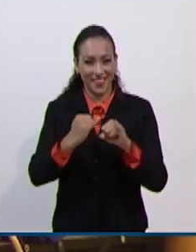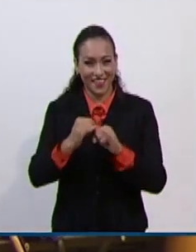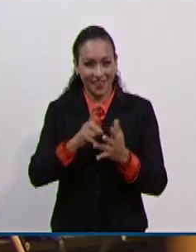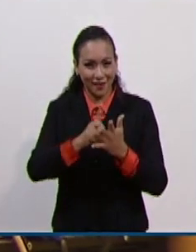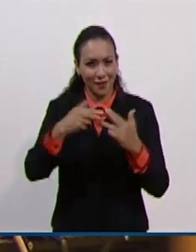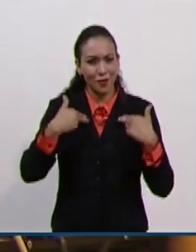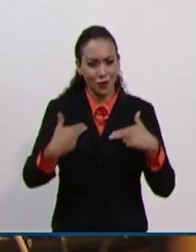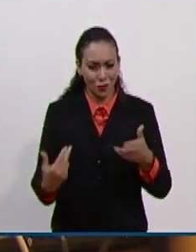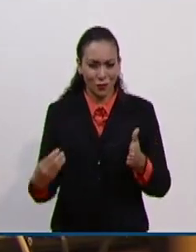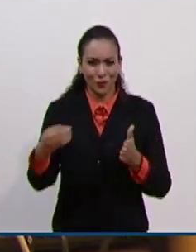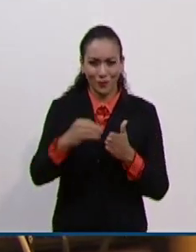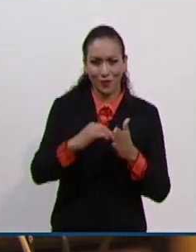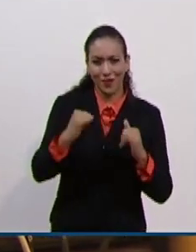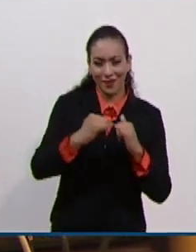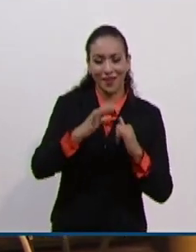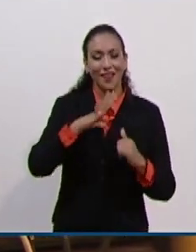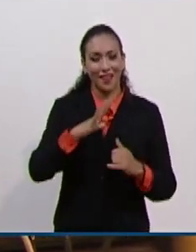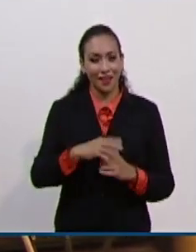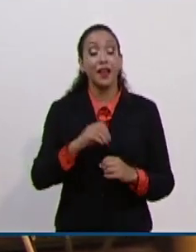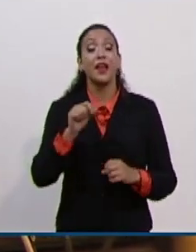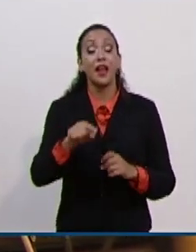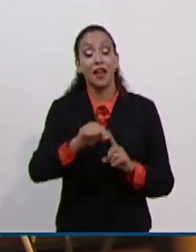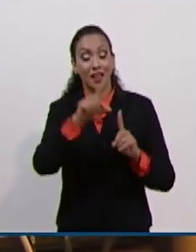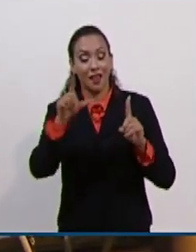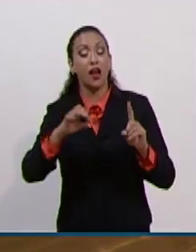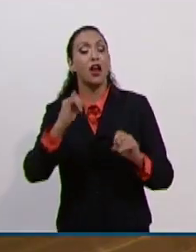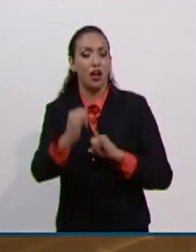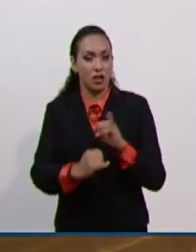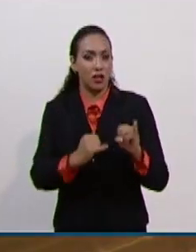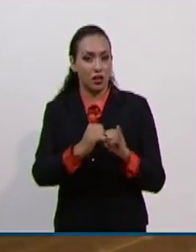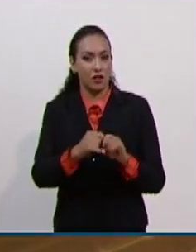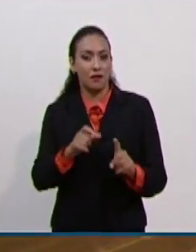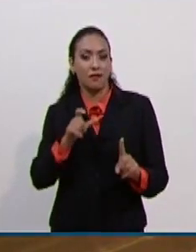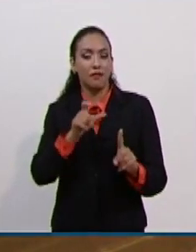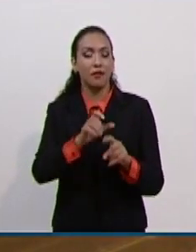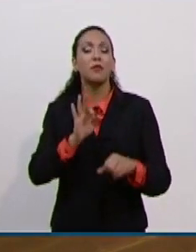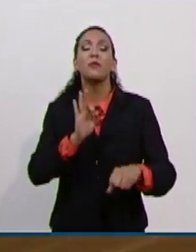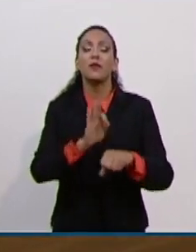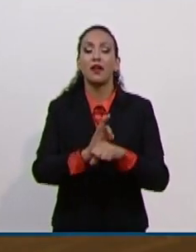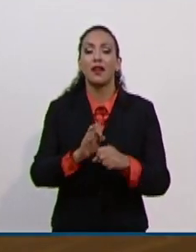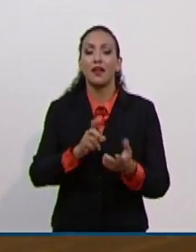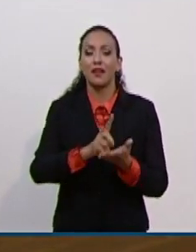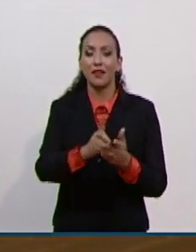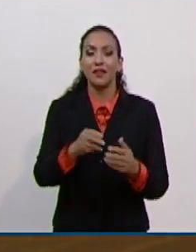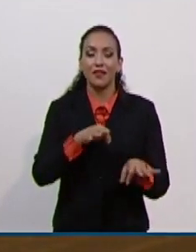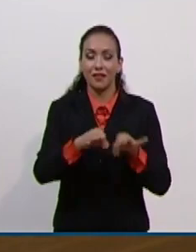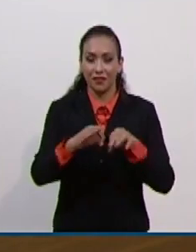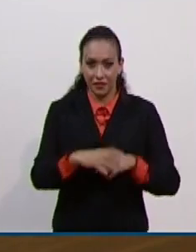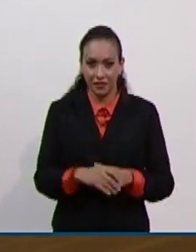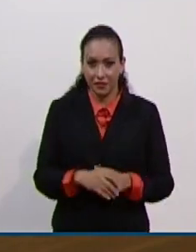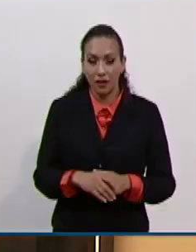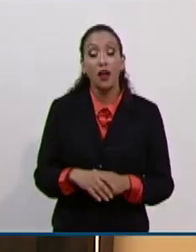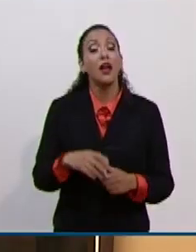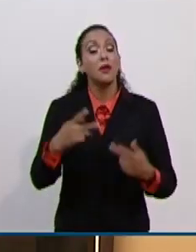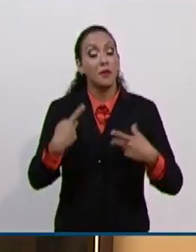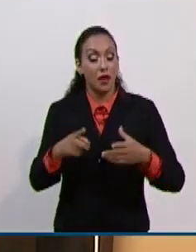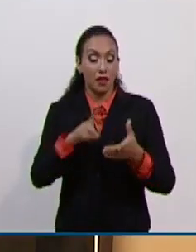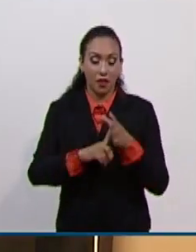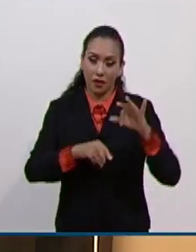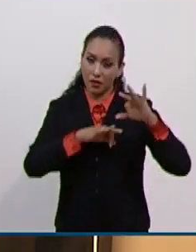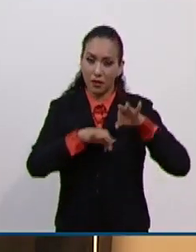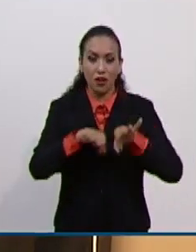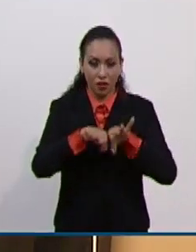También incluye la normativa nacional e internacional que rige el derecho al trabajo, los derechos mínimos a cargo de trabajadores, empleadores